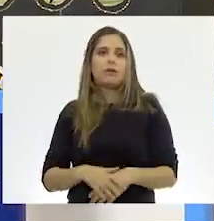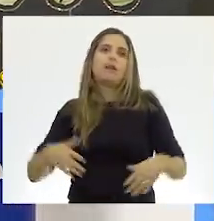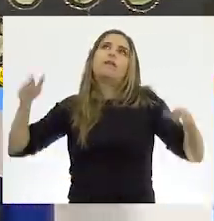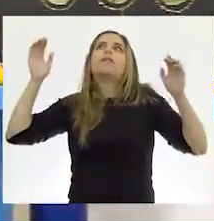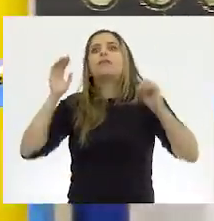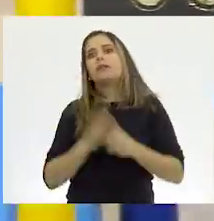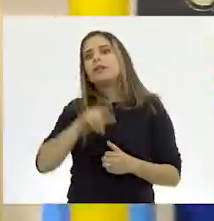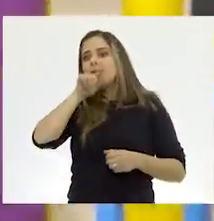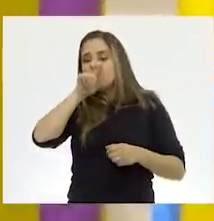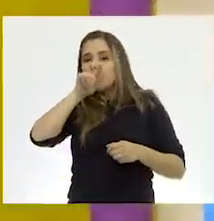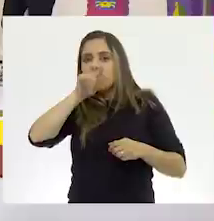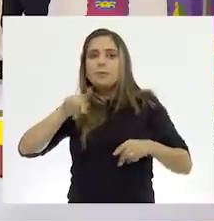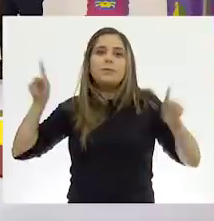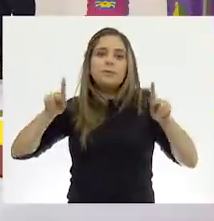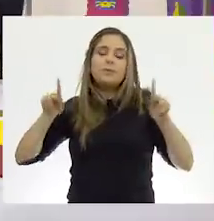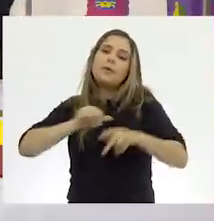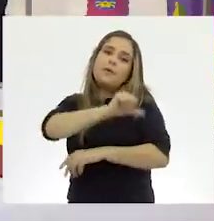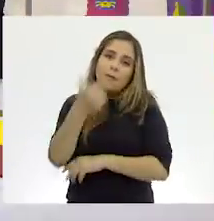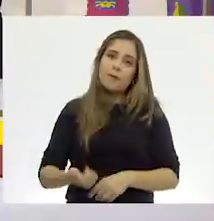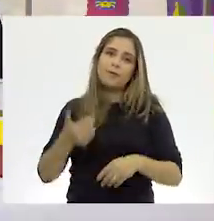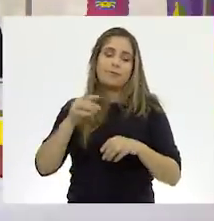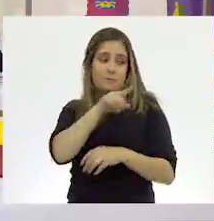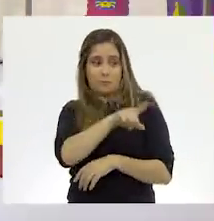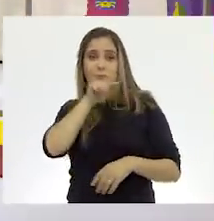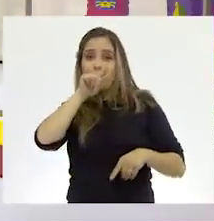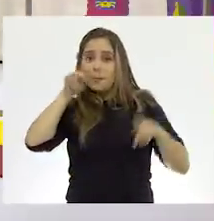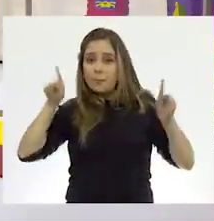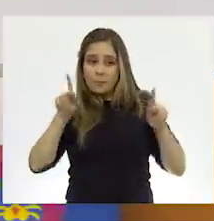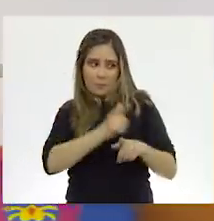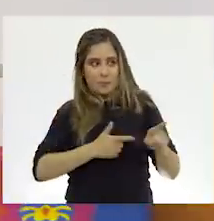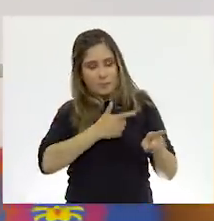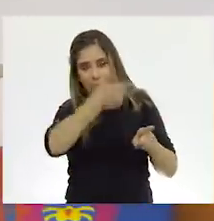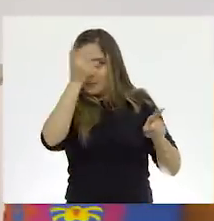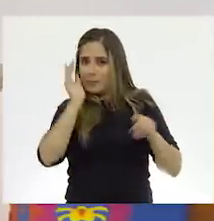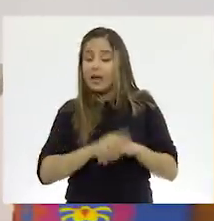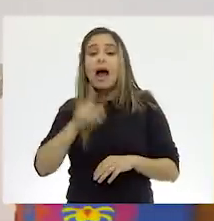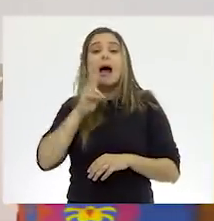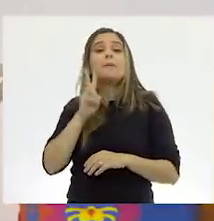picó! Creo que a Pilar le gustan mucho las abejas. Bueno, me toca la última.